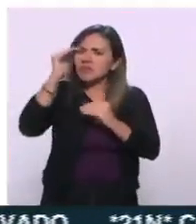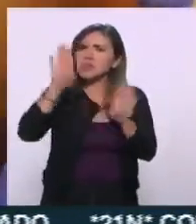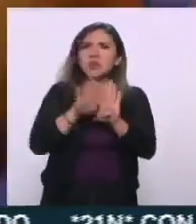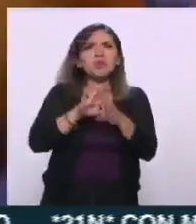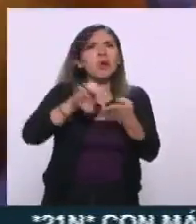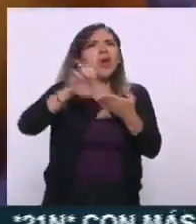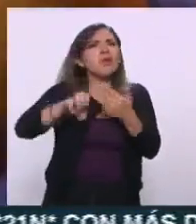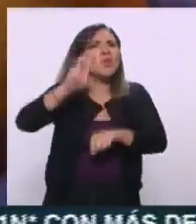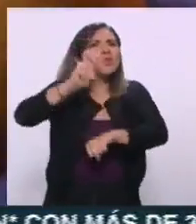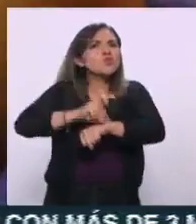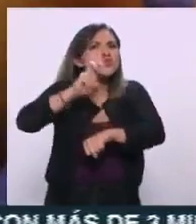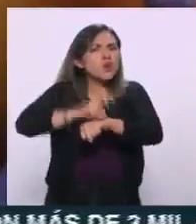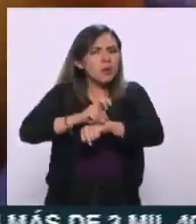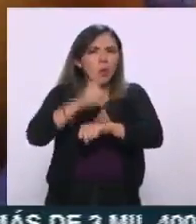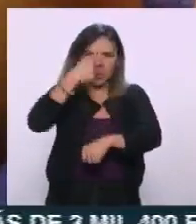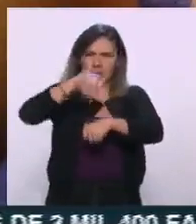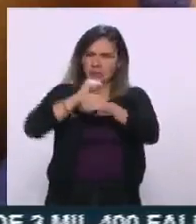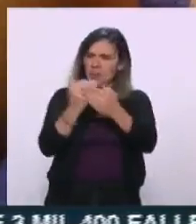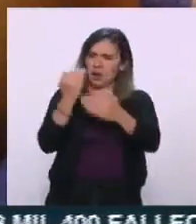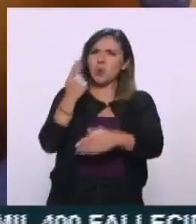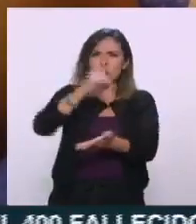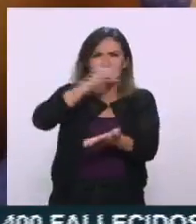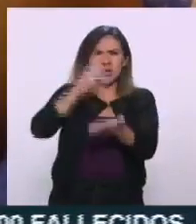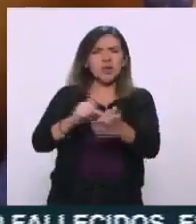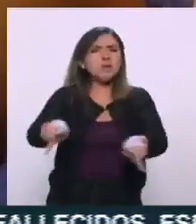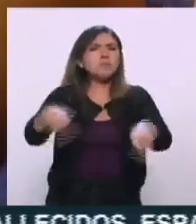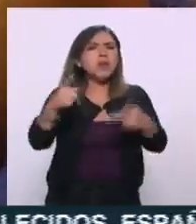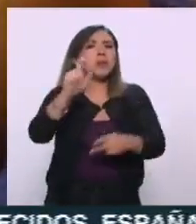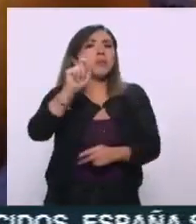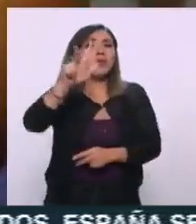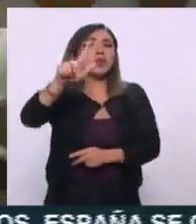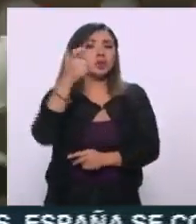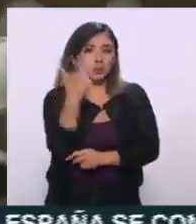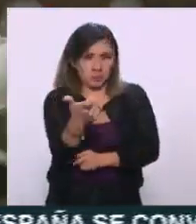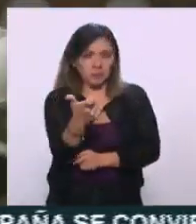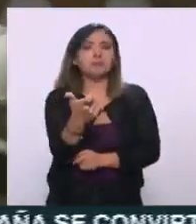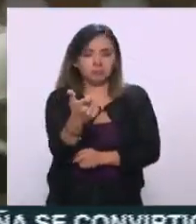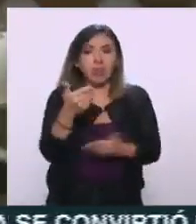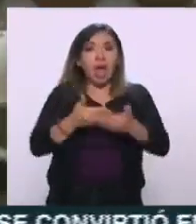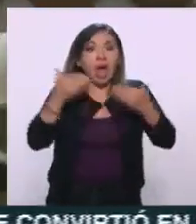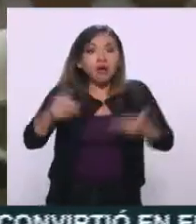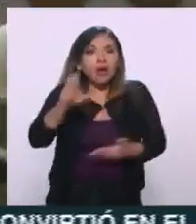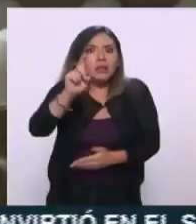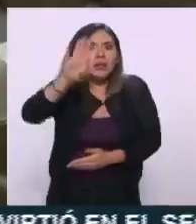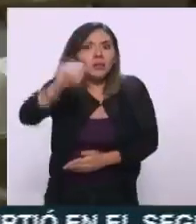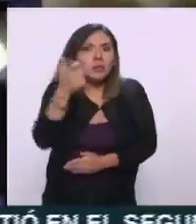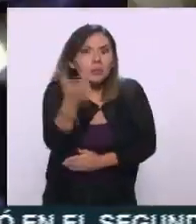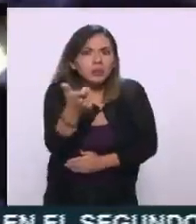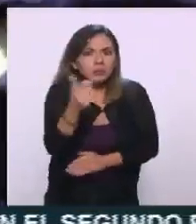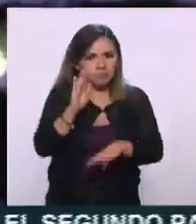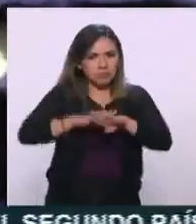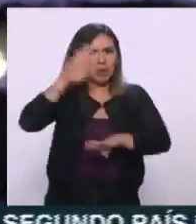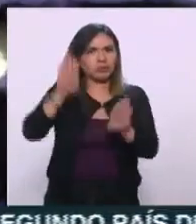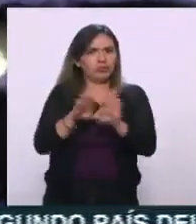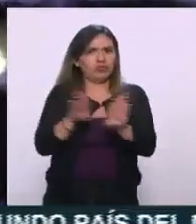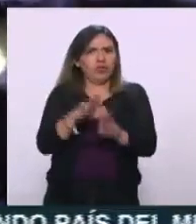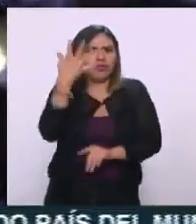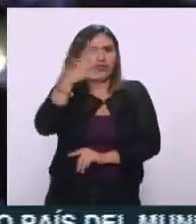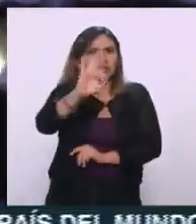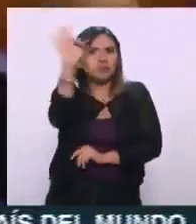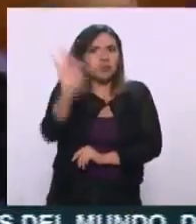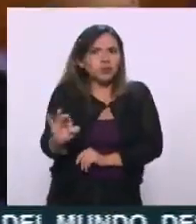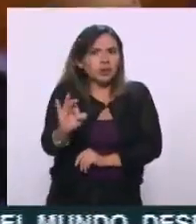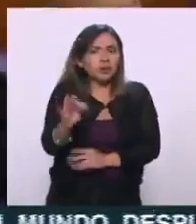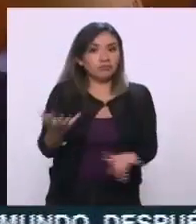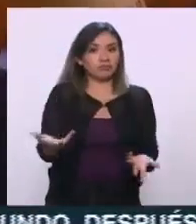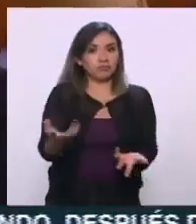de esto es el huevo. Hace una semana el kilo de este se vendía en 28 pesos y ahora en 39, un incremento de alrededor del